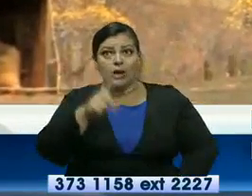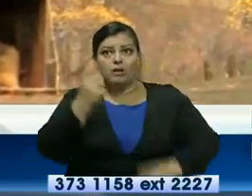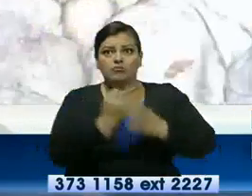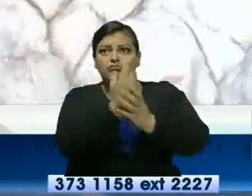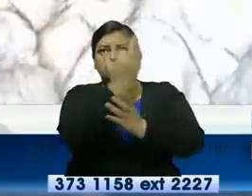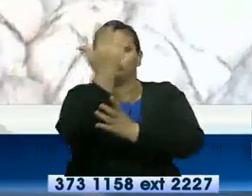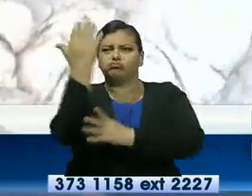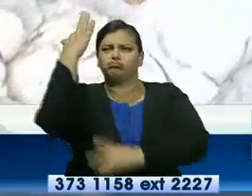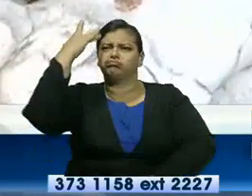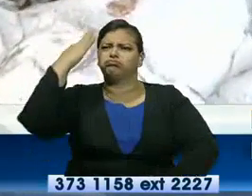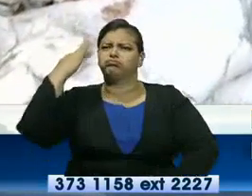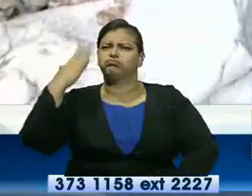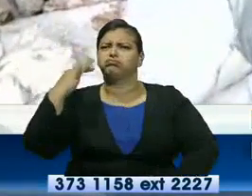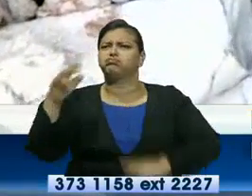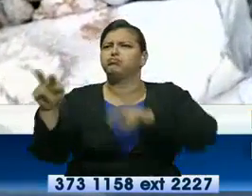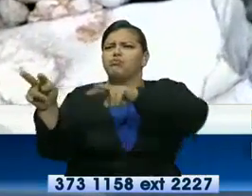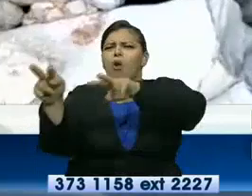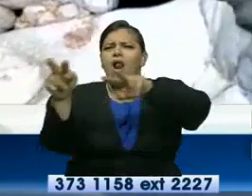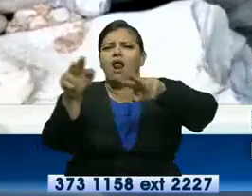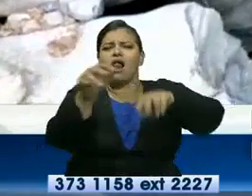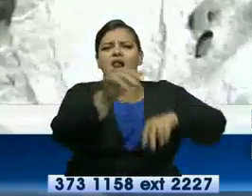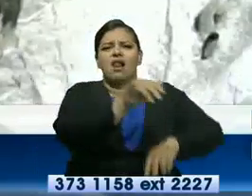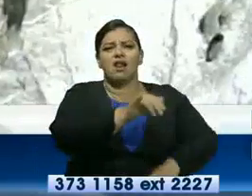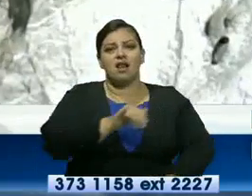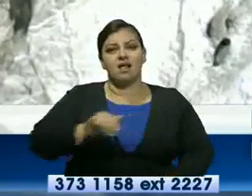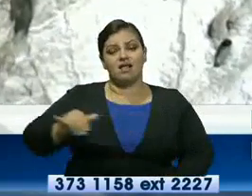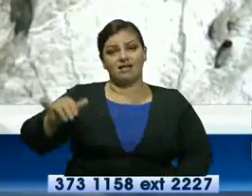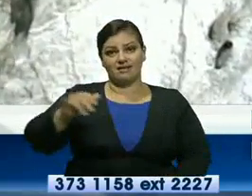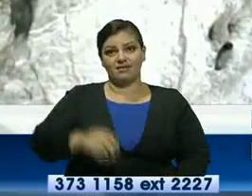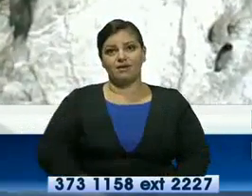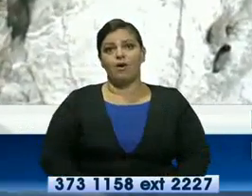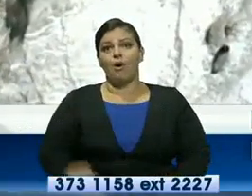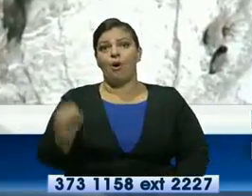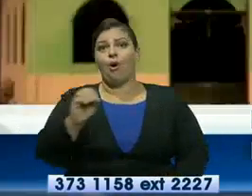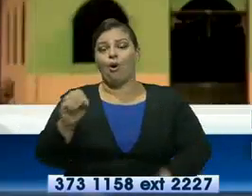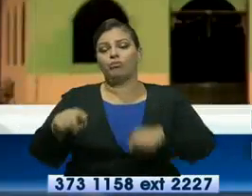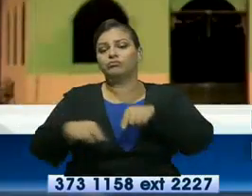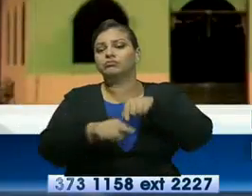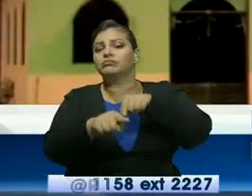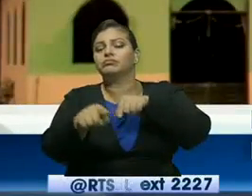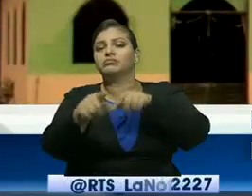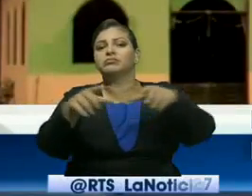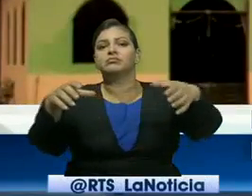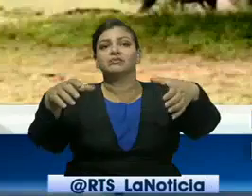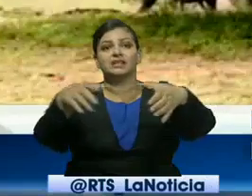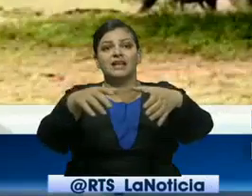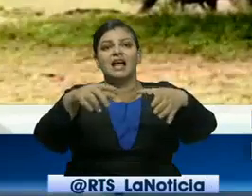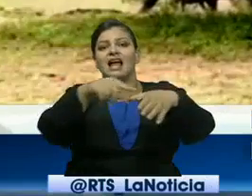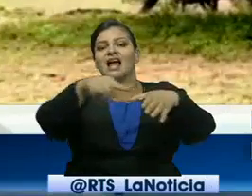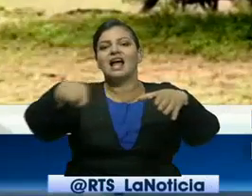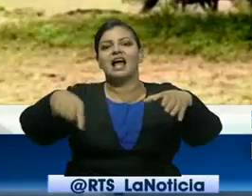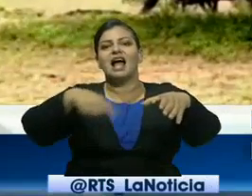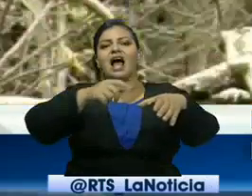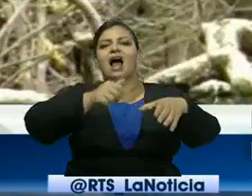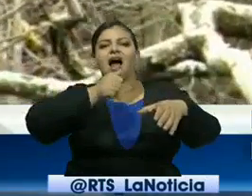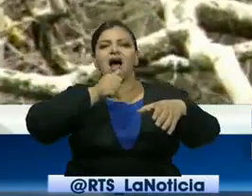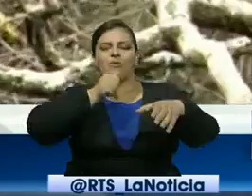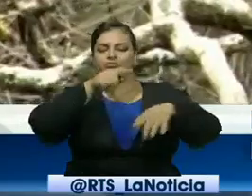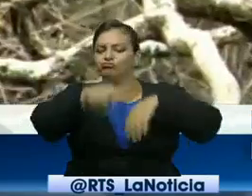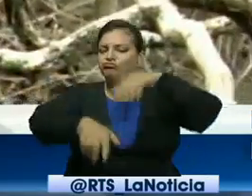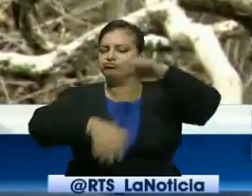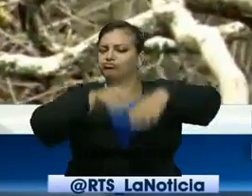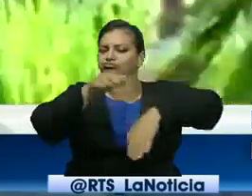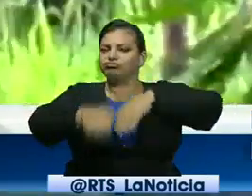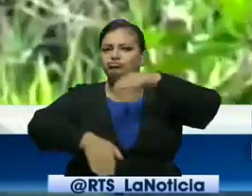una aventura por el Baño del Inca, donde podrá refrescarse en sus aguas. La parroquia Casaderos alberga biodiversidad única.